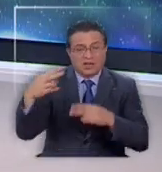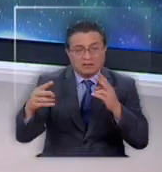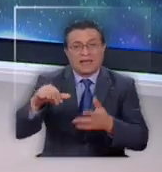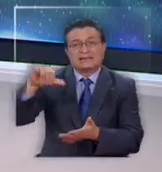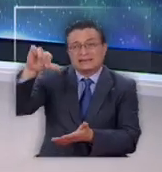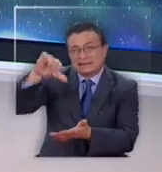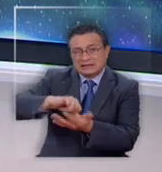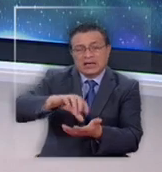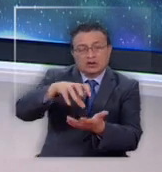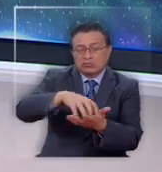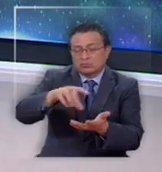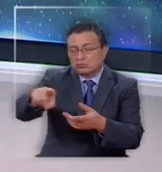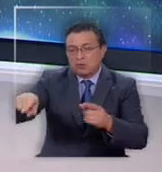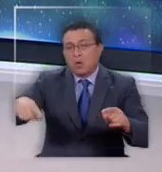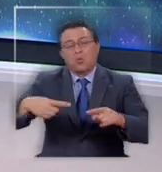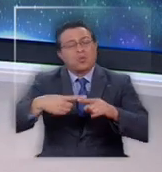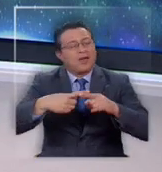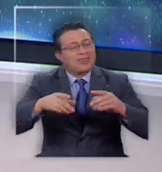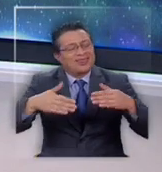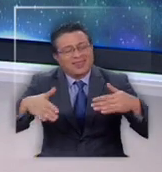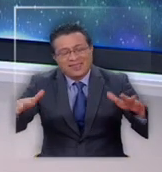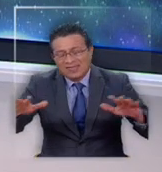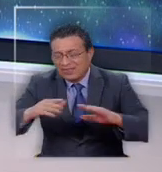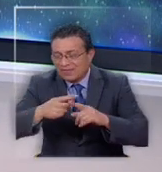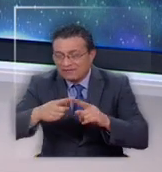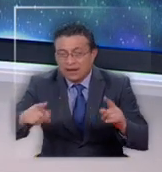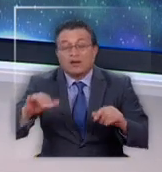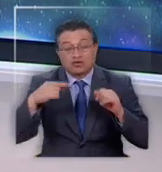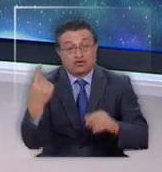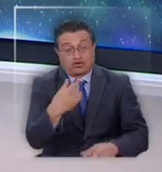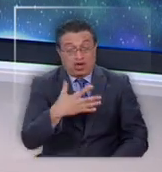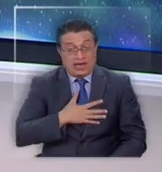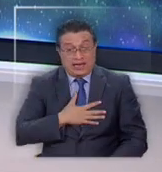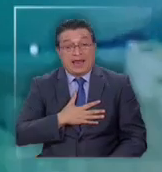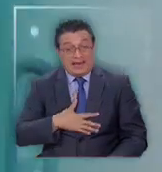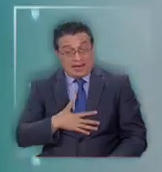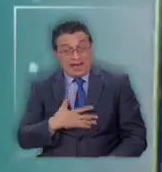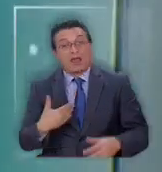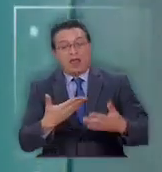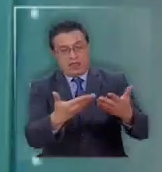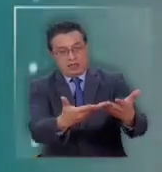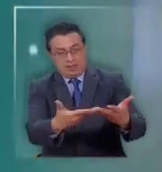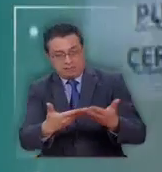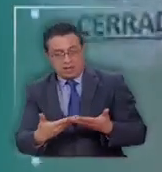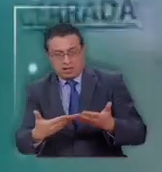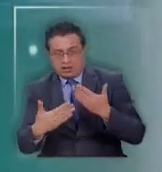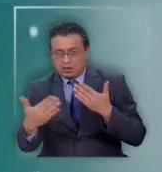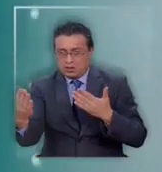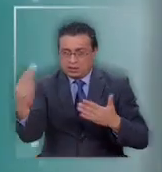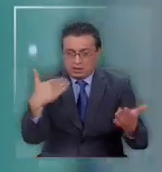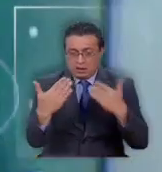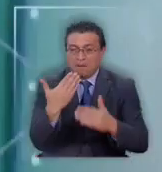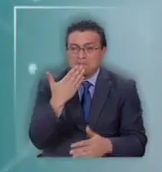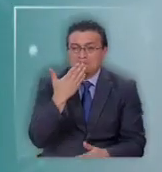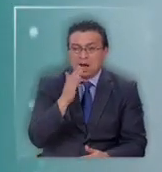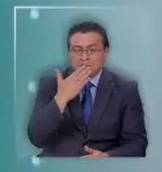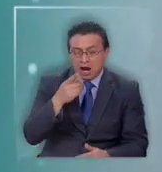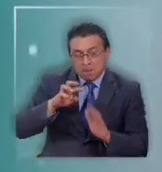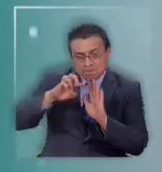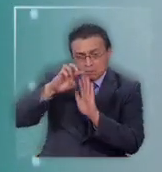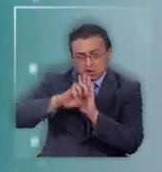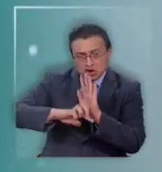centros de distintas formas lo que nosotros queremos es poder invitar y hacer un llamado a los mejores proyectos